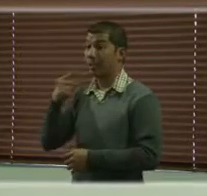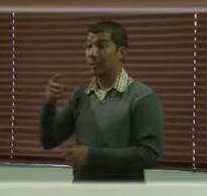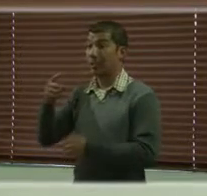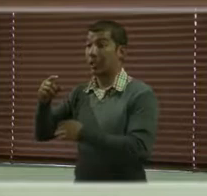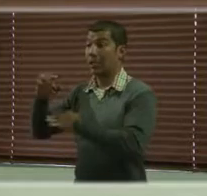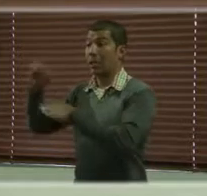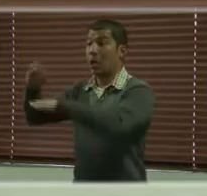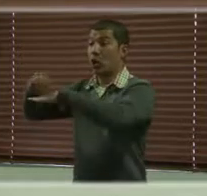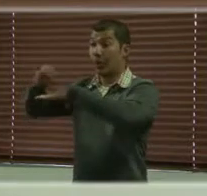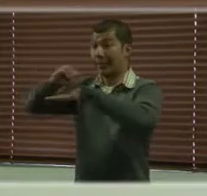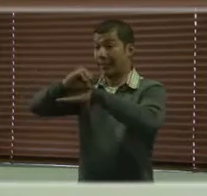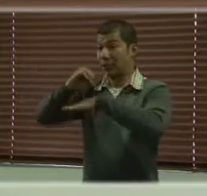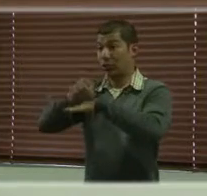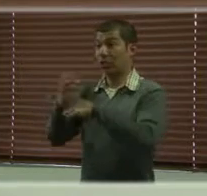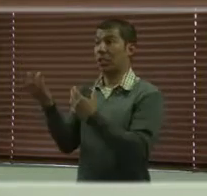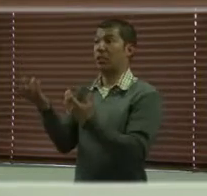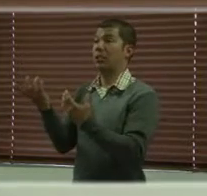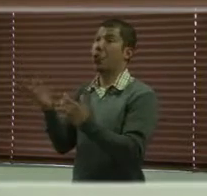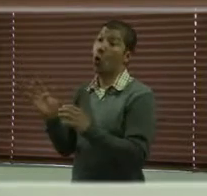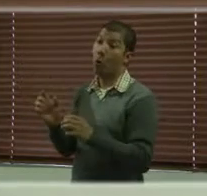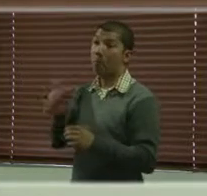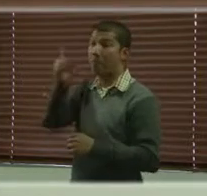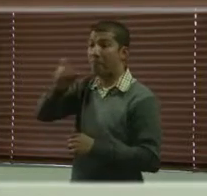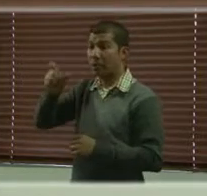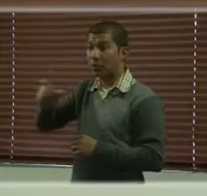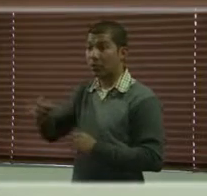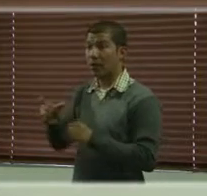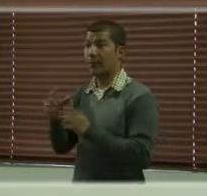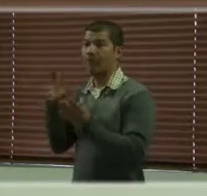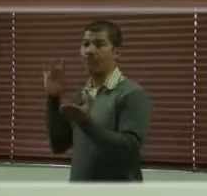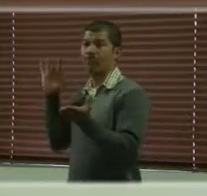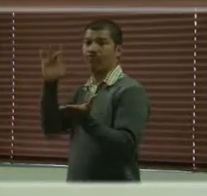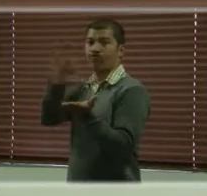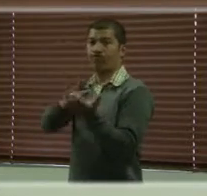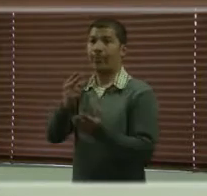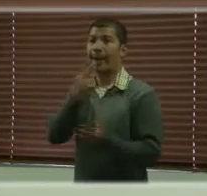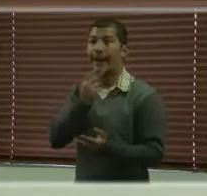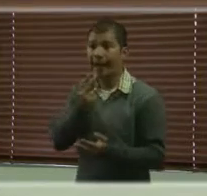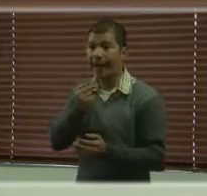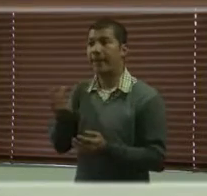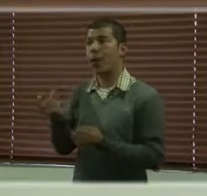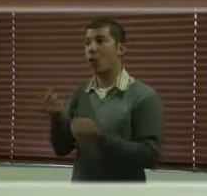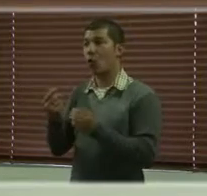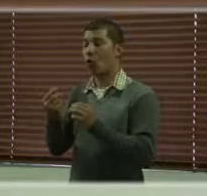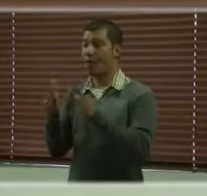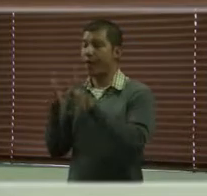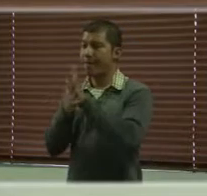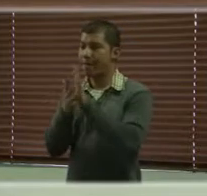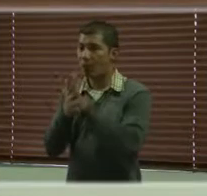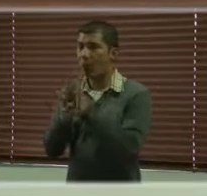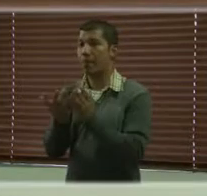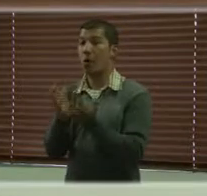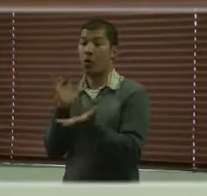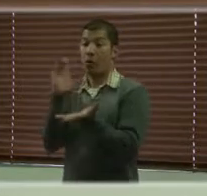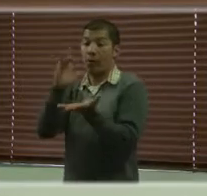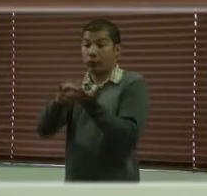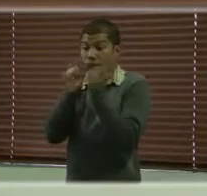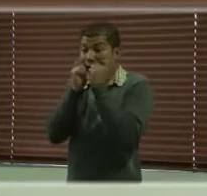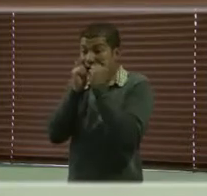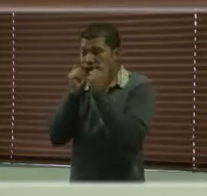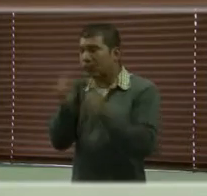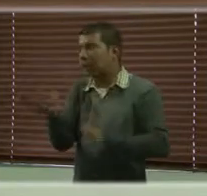al comité ya sea a través de informes escritos o a través de reuniones presenciales en Ginebra son